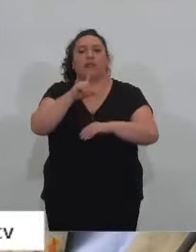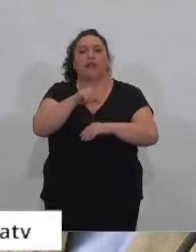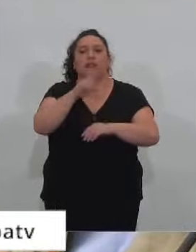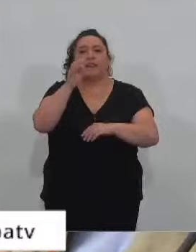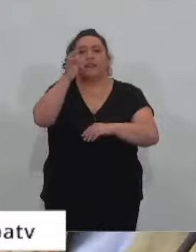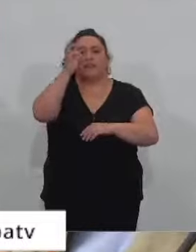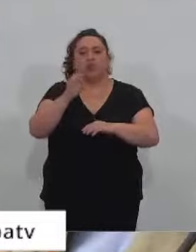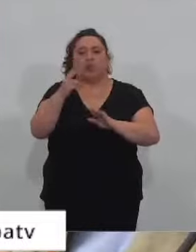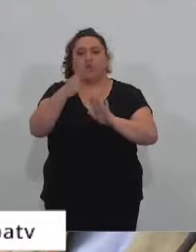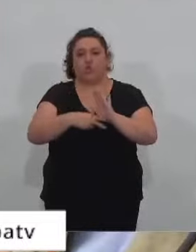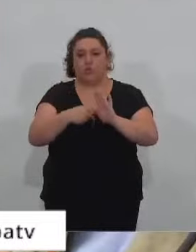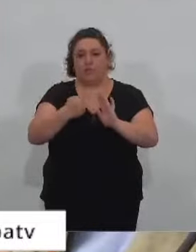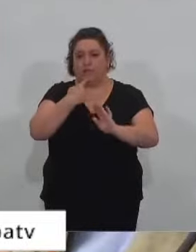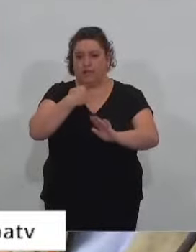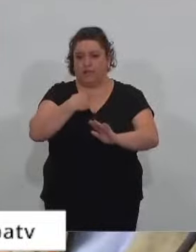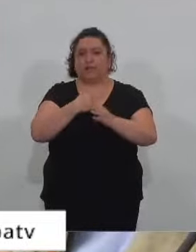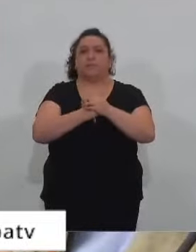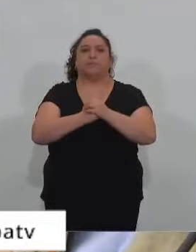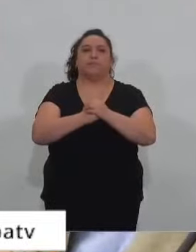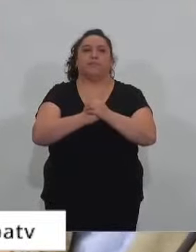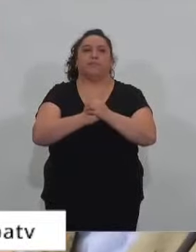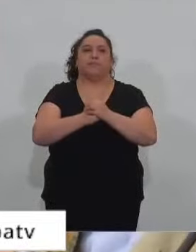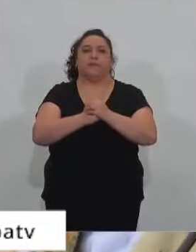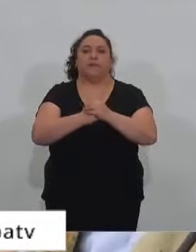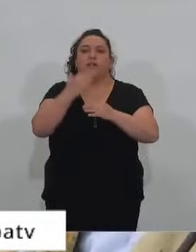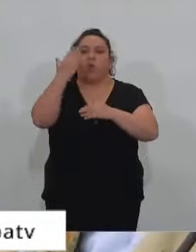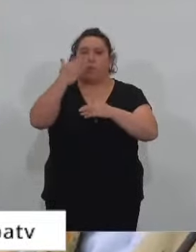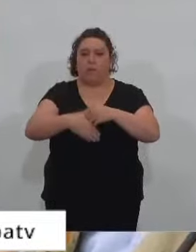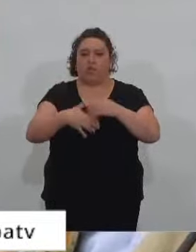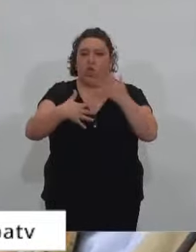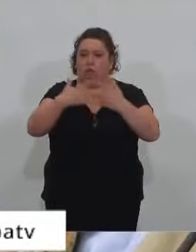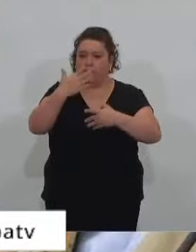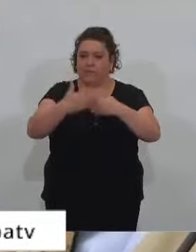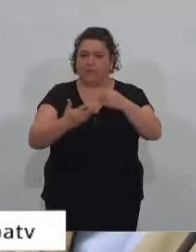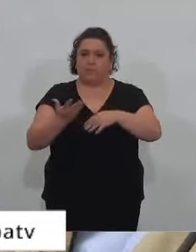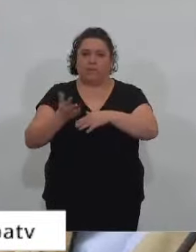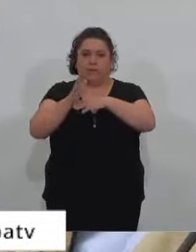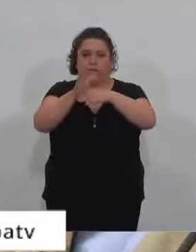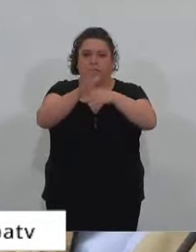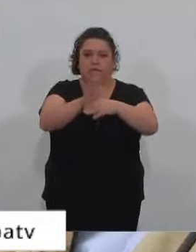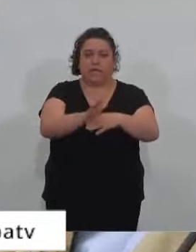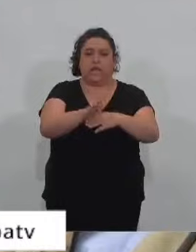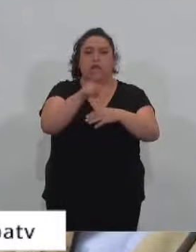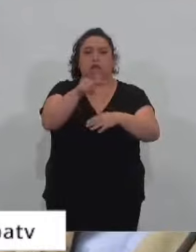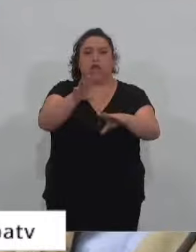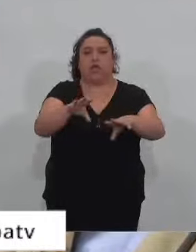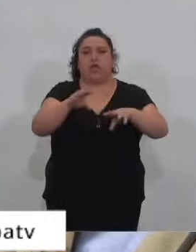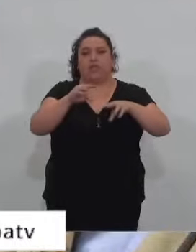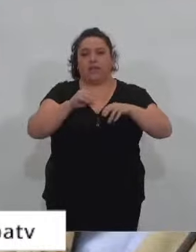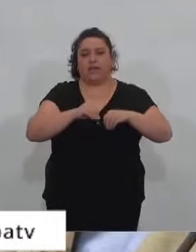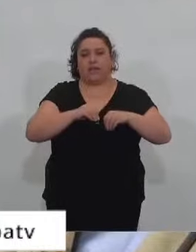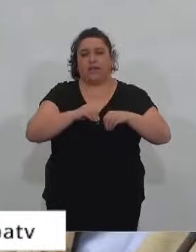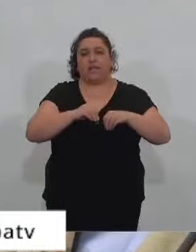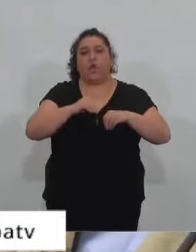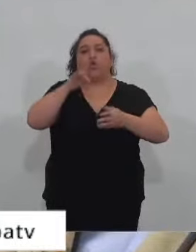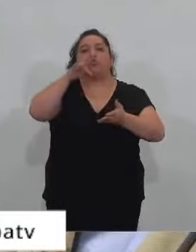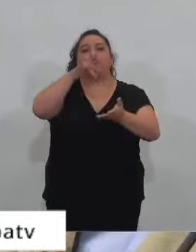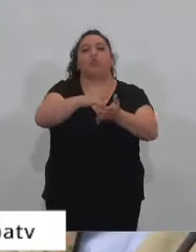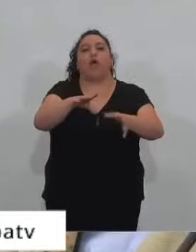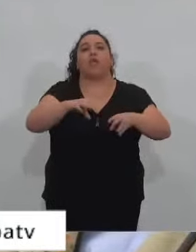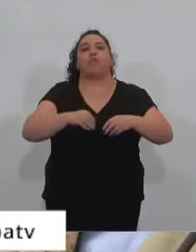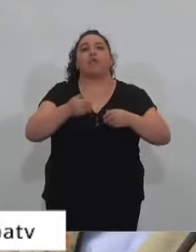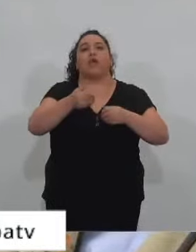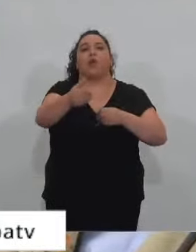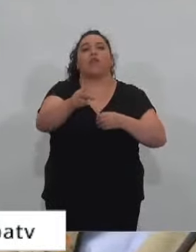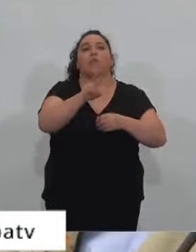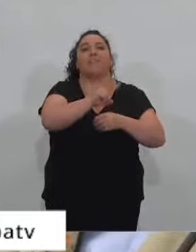un plazo administrativo el presentar la propuesta, que ellos te lo acepten y a nosotros no la aceptan en el mes de abril, el 22 de abril, si no recuerdo mal, si no tengo mal apuntado por aquí, el